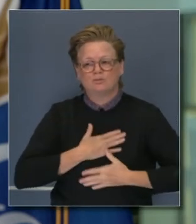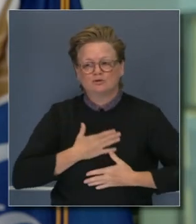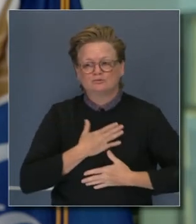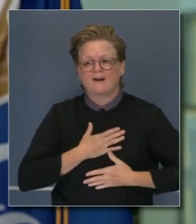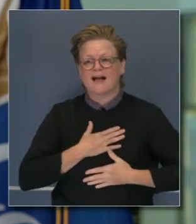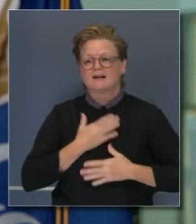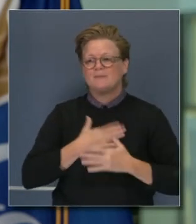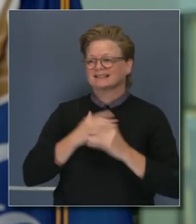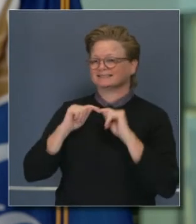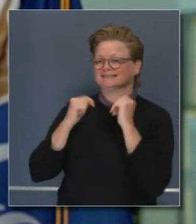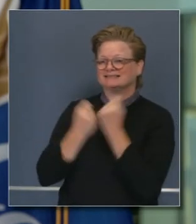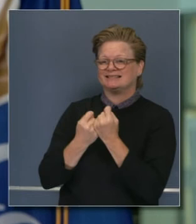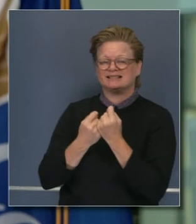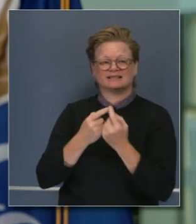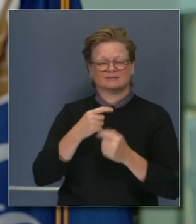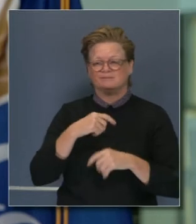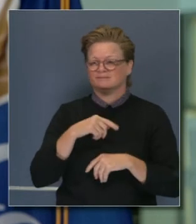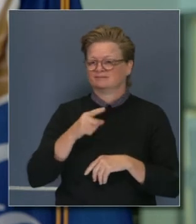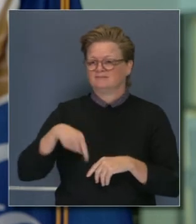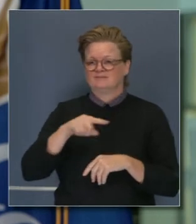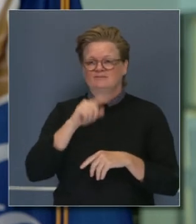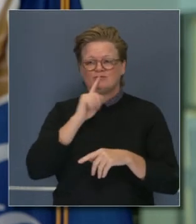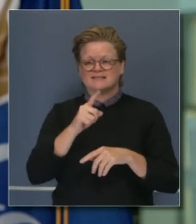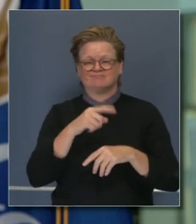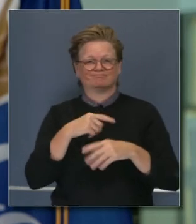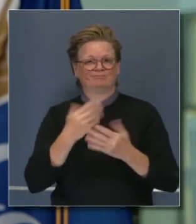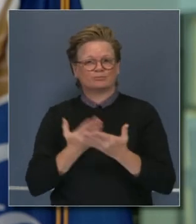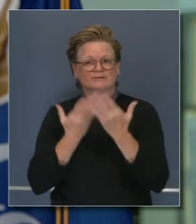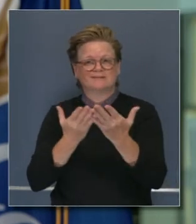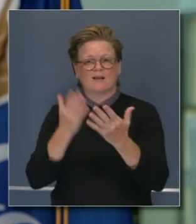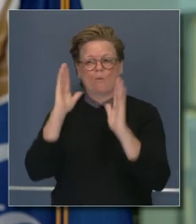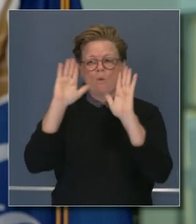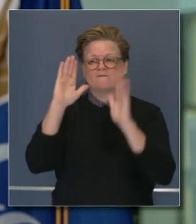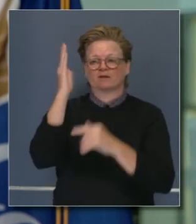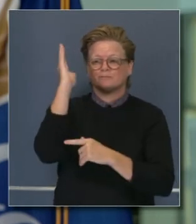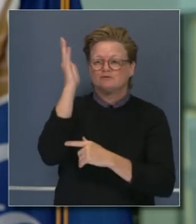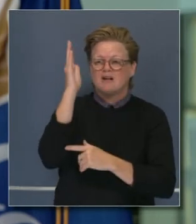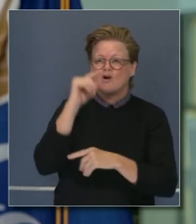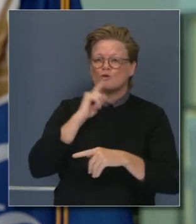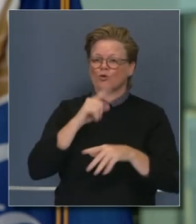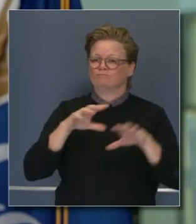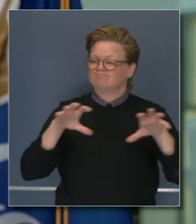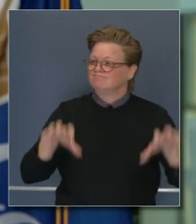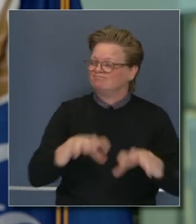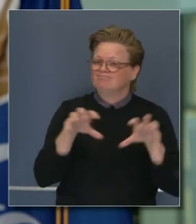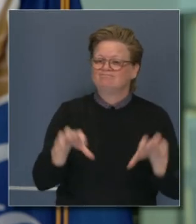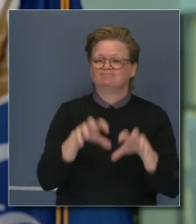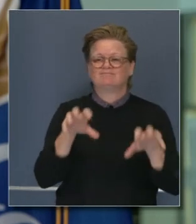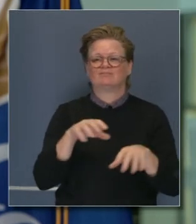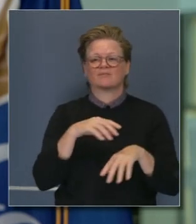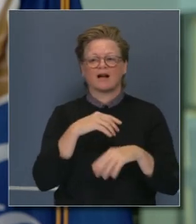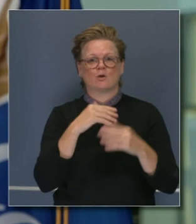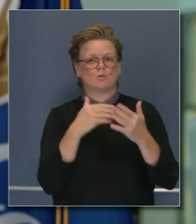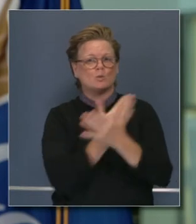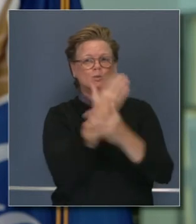para preparar esta presentación, este nuevo proceso que hemos develado